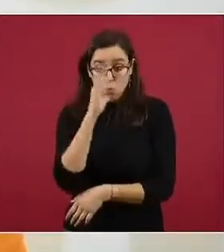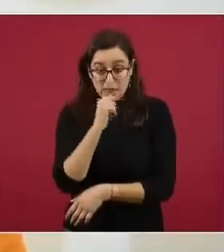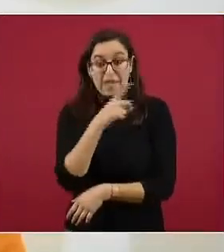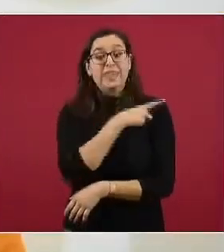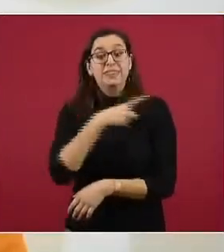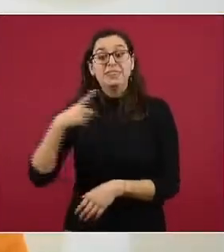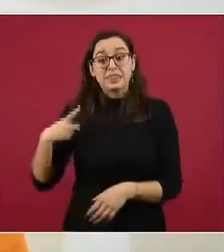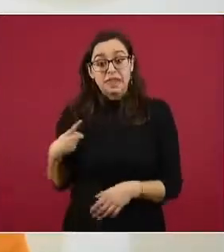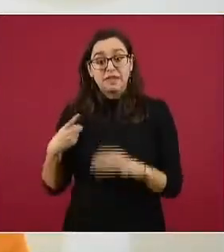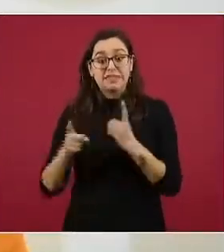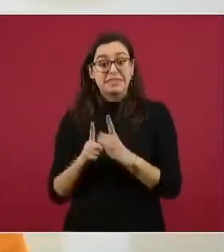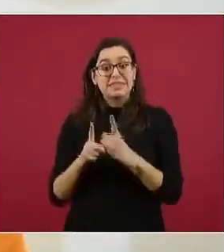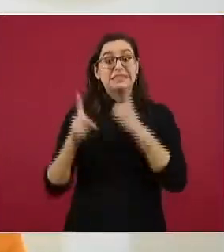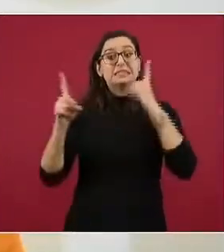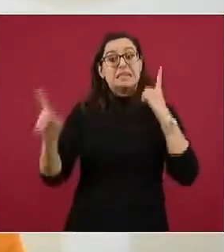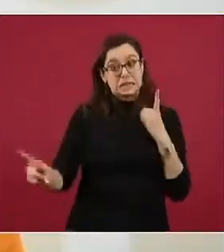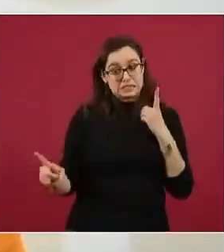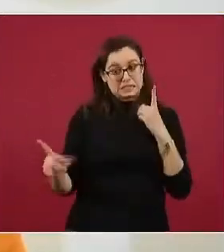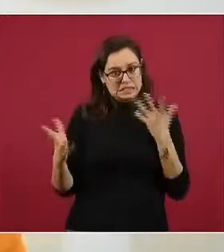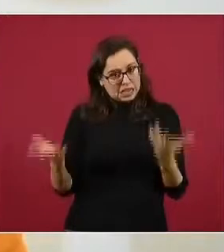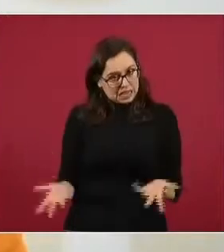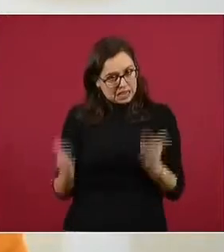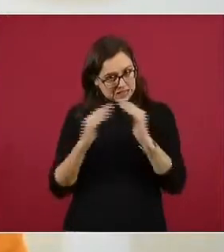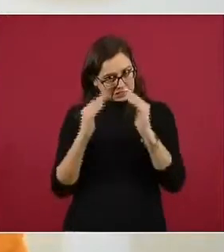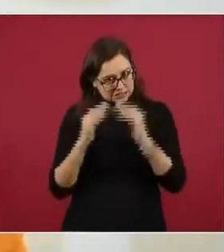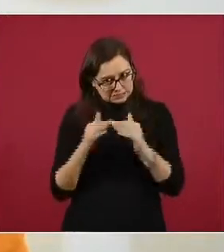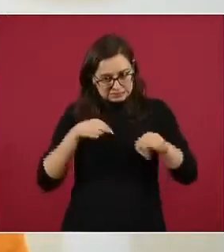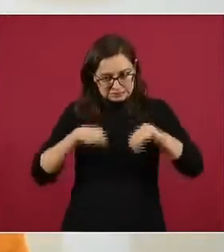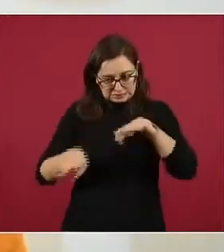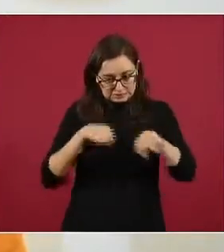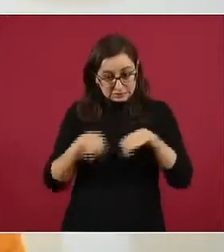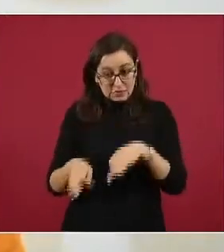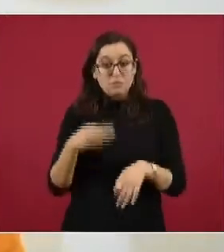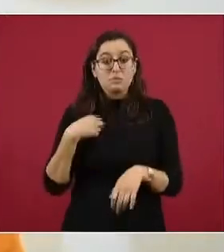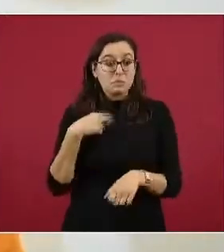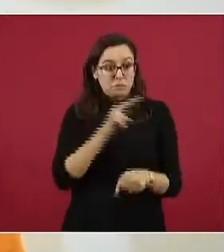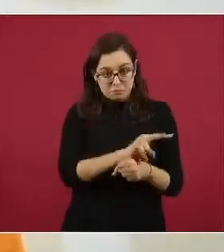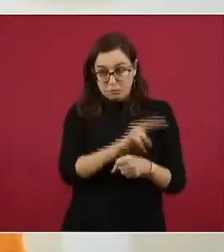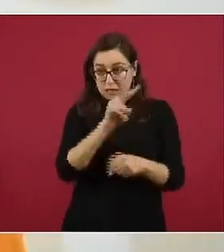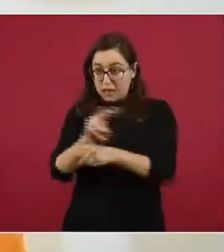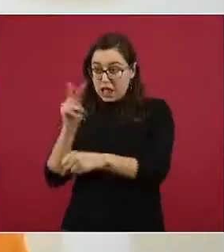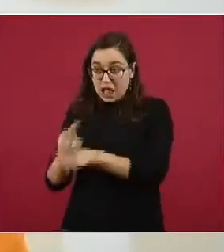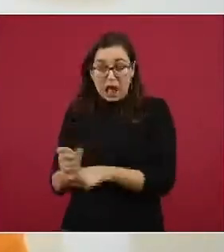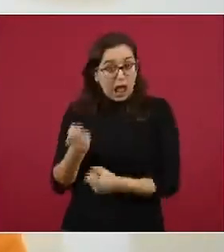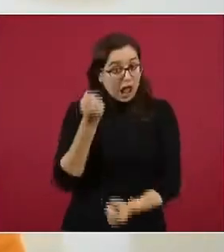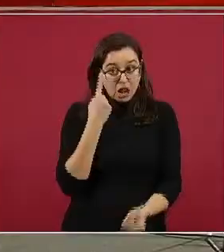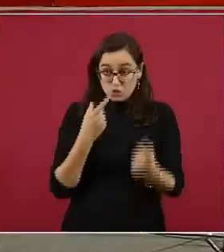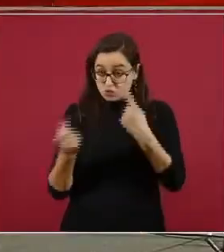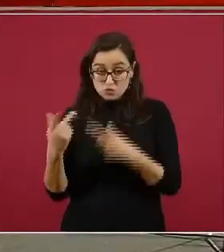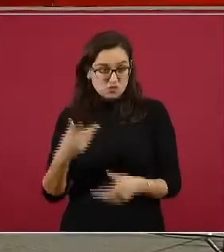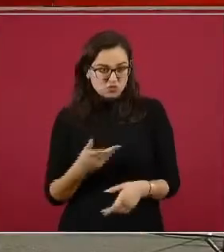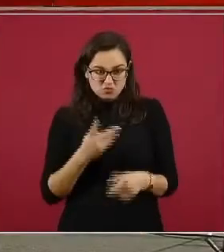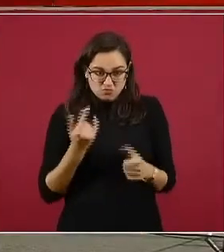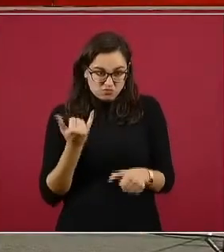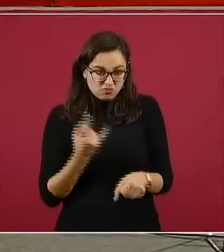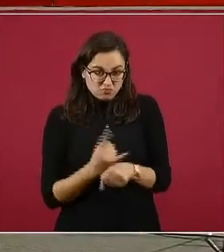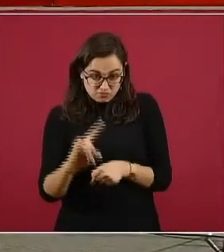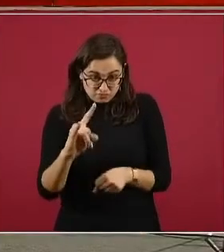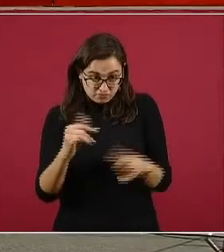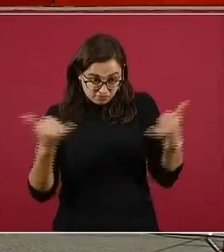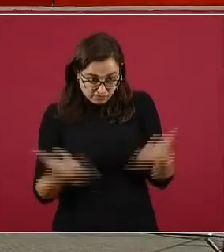teletrabajo y vamos a hacer vigilancia y sanción a quien está infringiendo esta